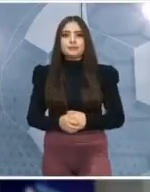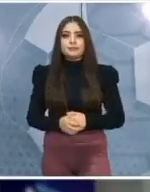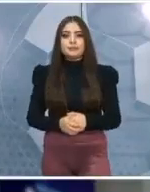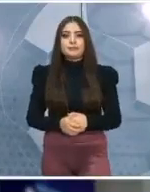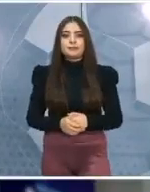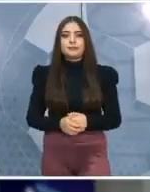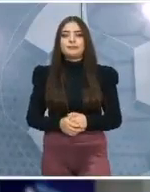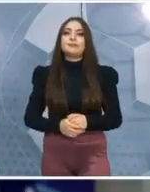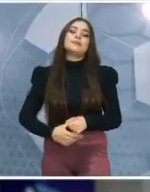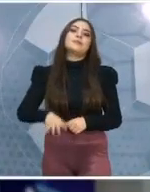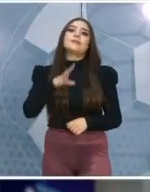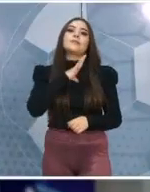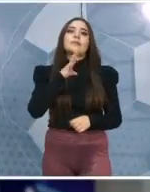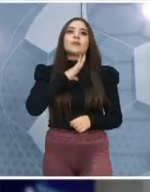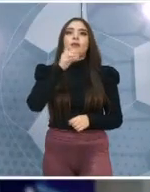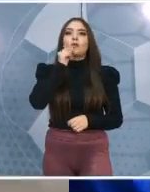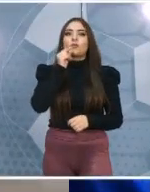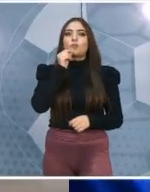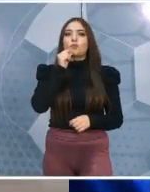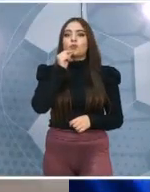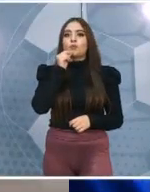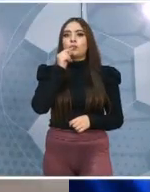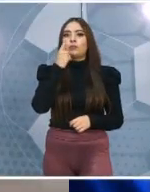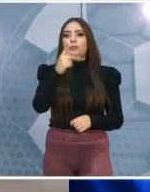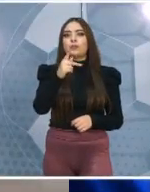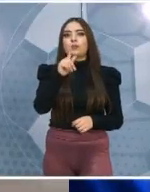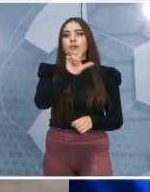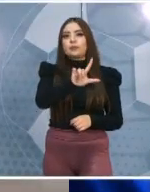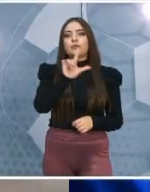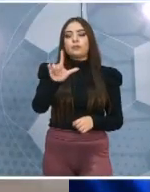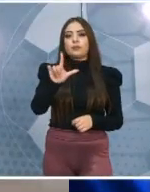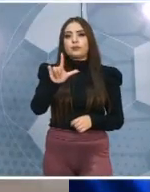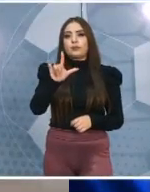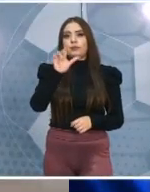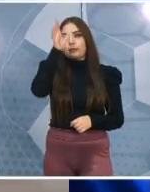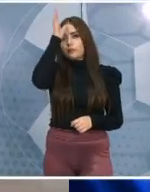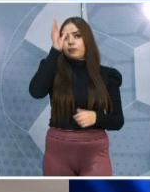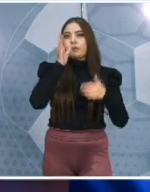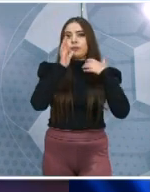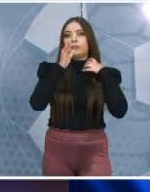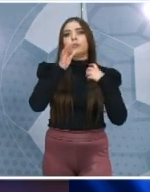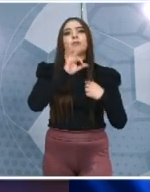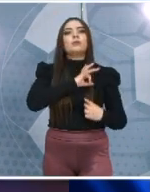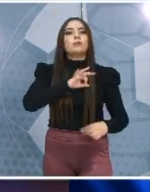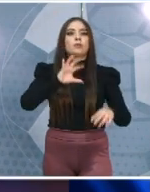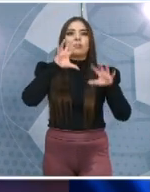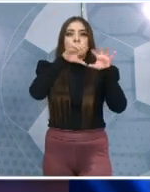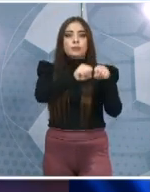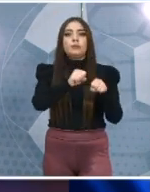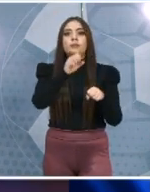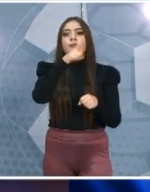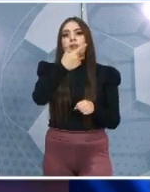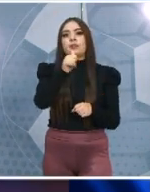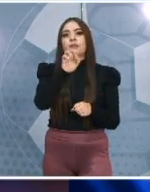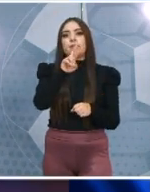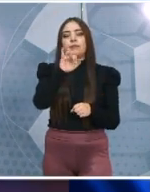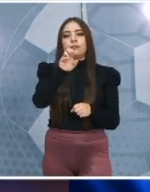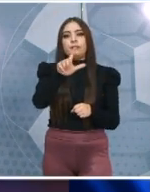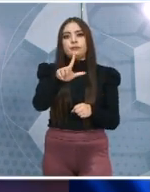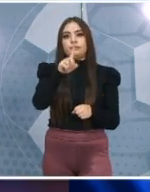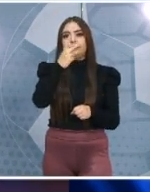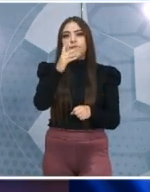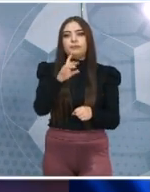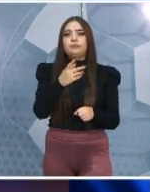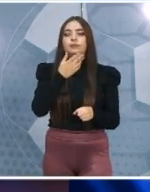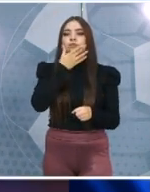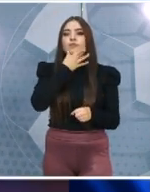Desde el Ministerio Público de la región Laguna 2 de Coahuila lograron la detención de Gabriel N., de 42 años de edad, luego de que un